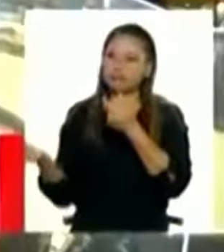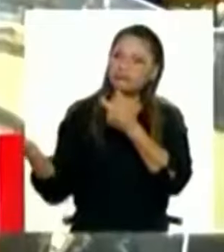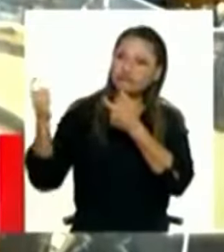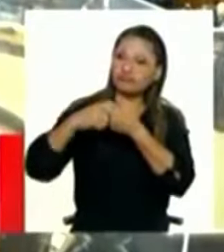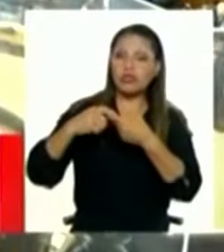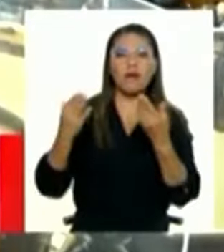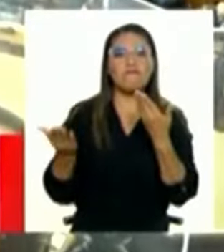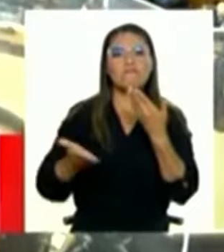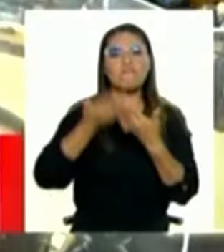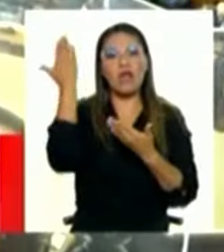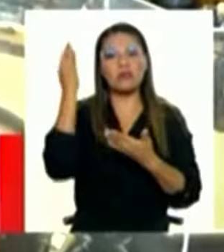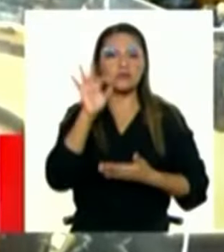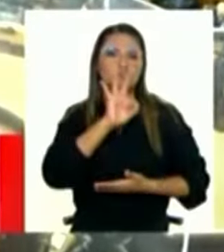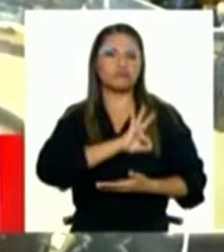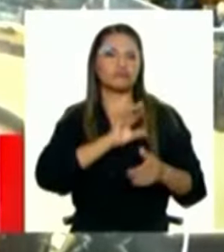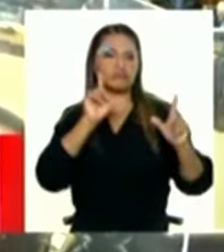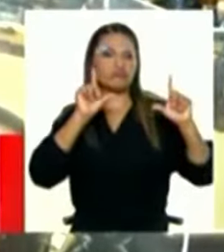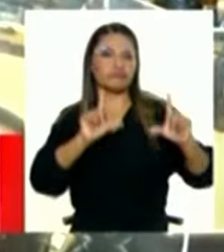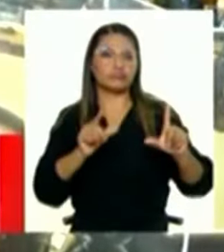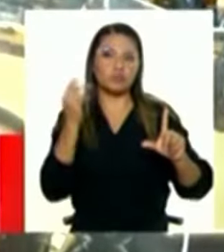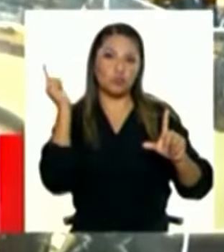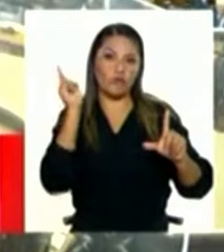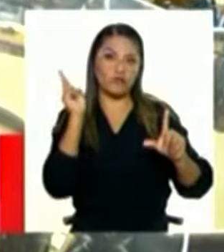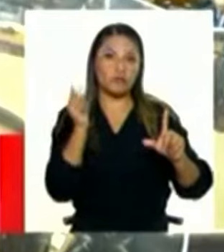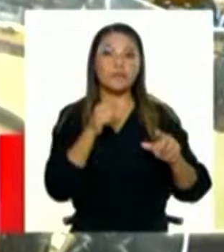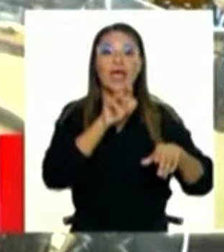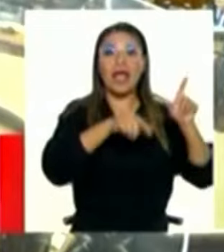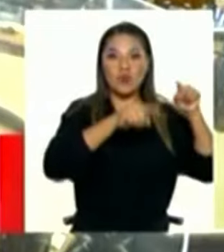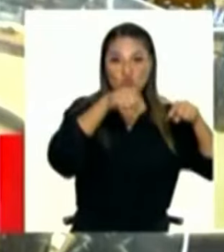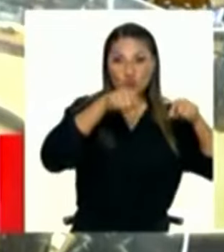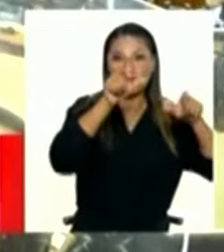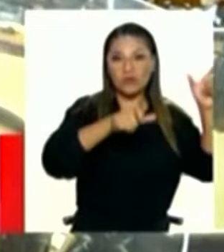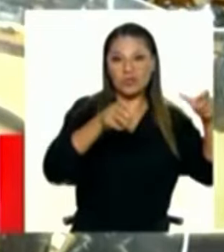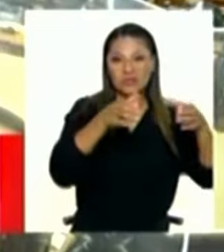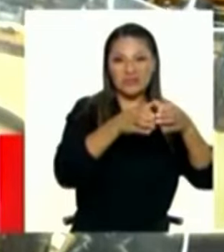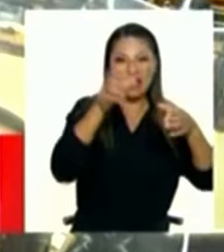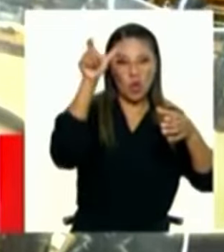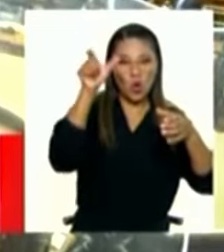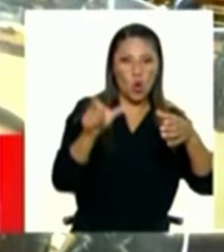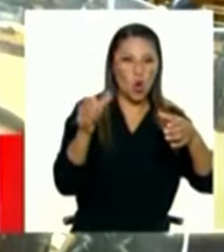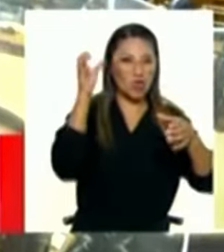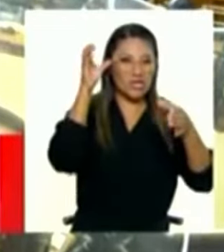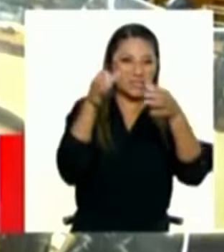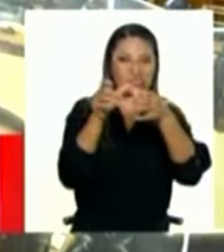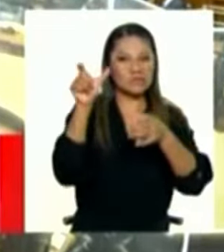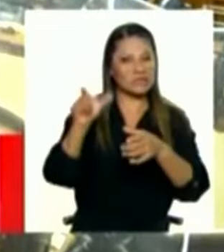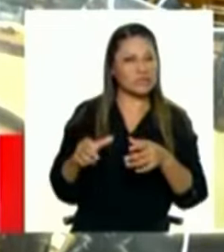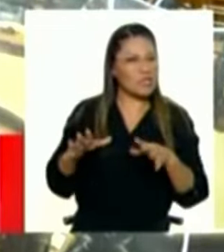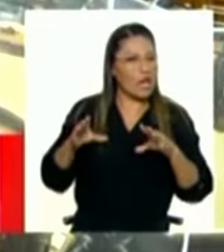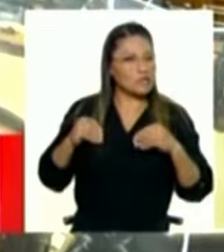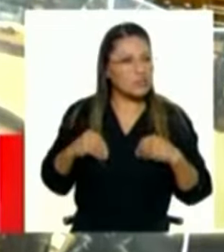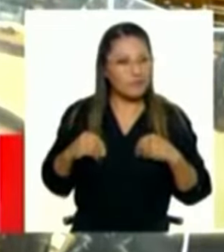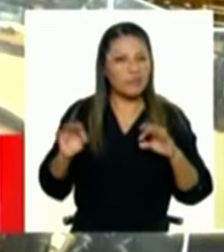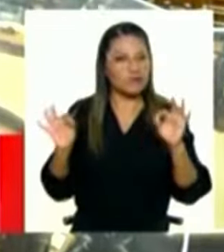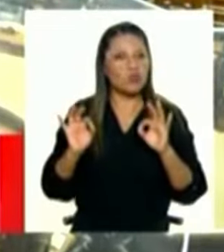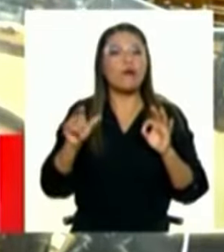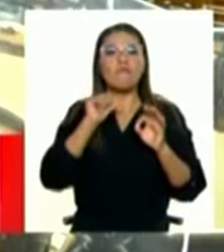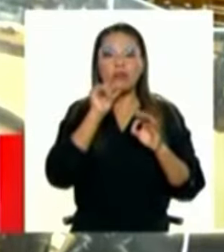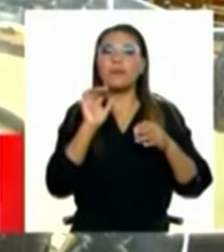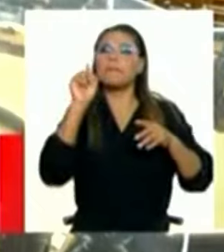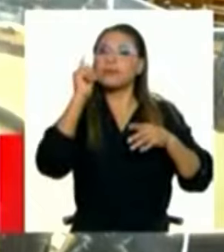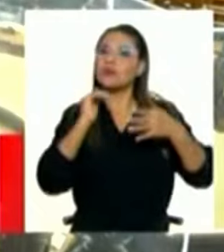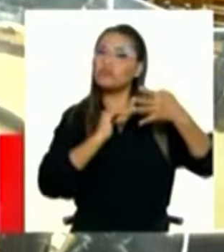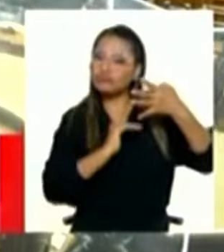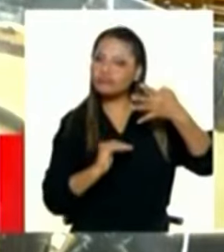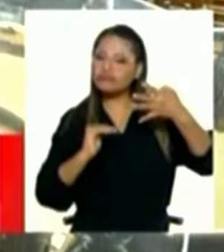magisterial. Hubieron congresistas que cuestionaron esta iniciativa de ley porque estaría afectando la meritocracia, mientras que